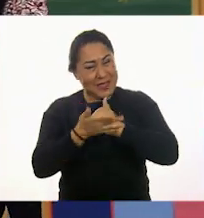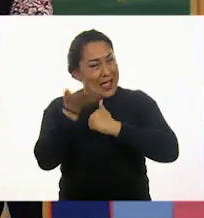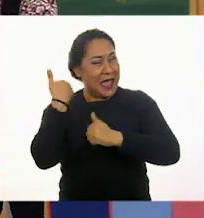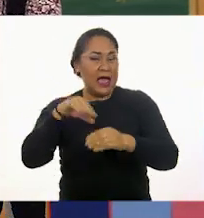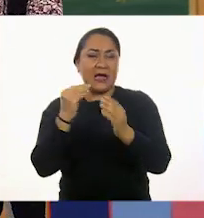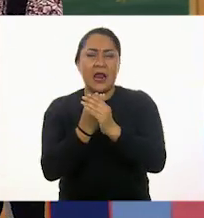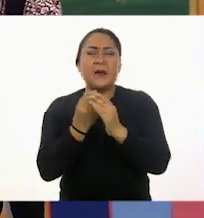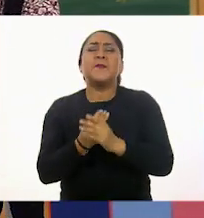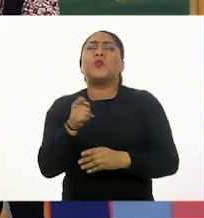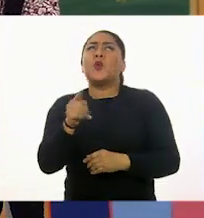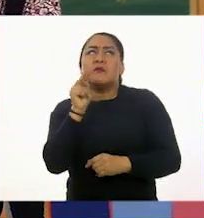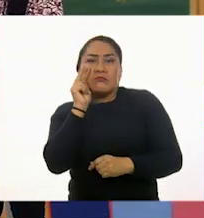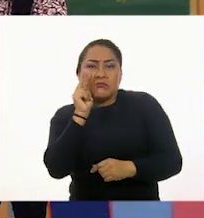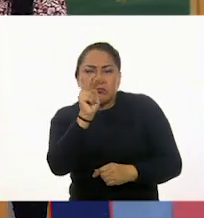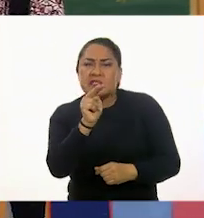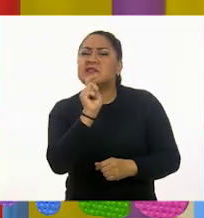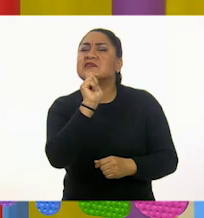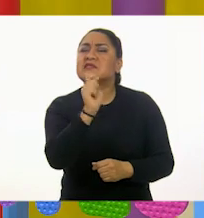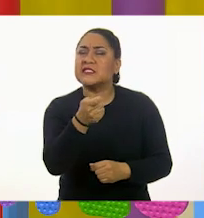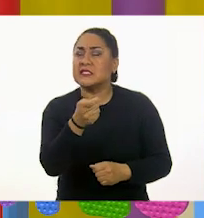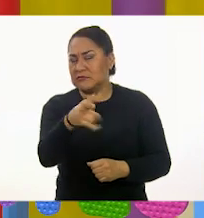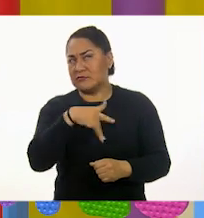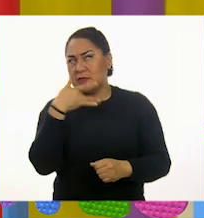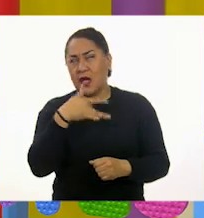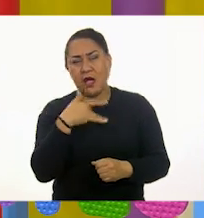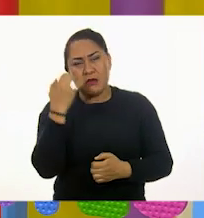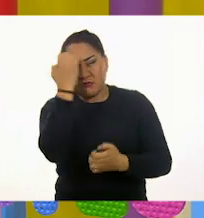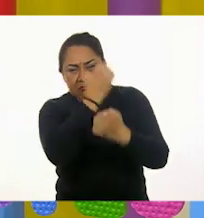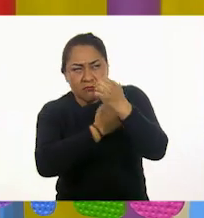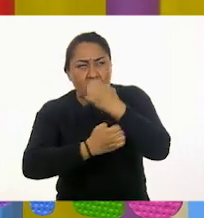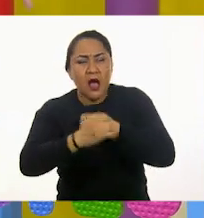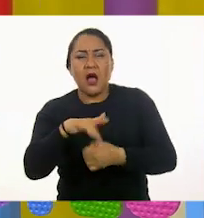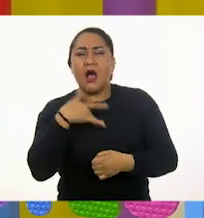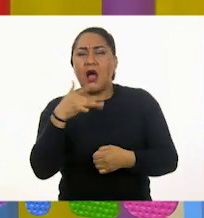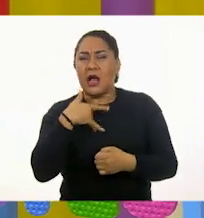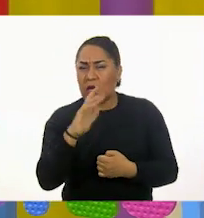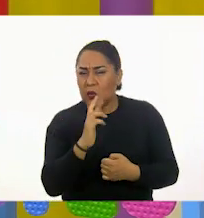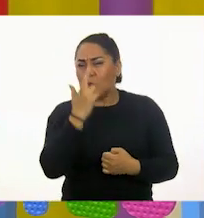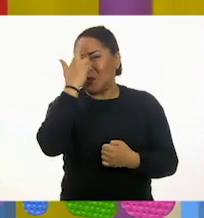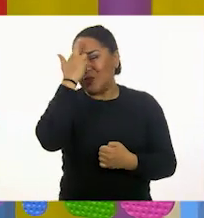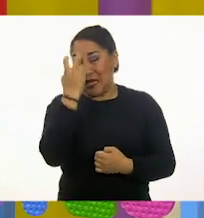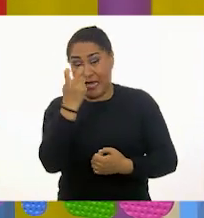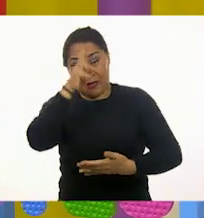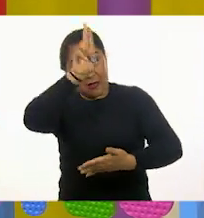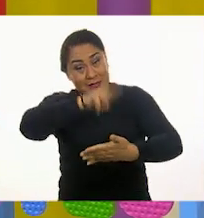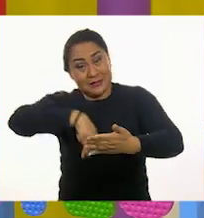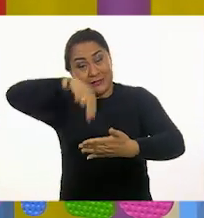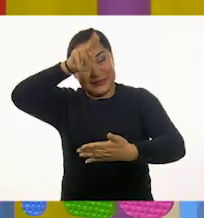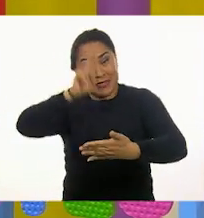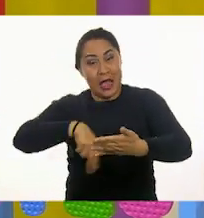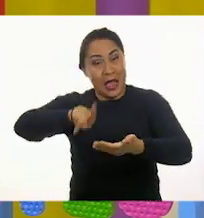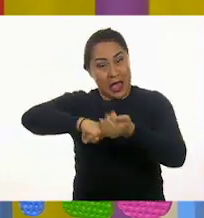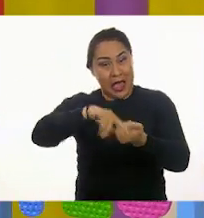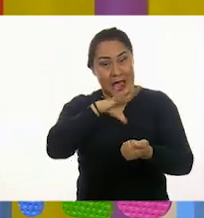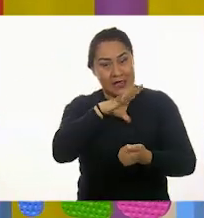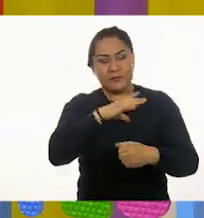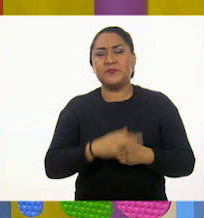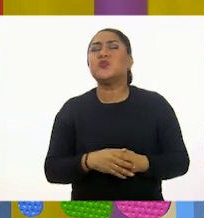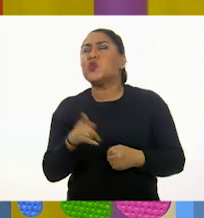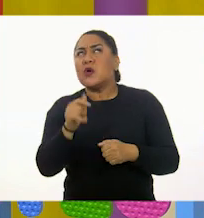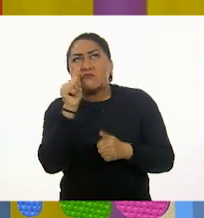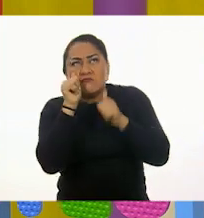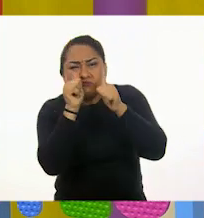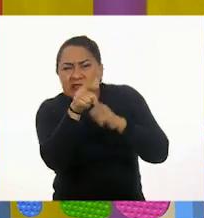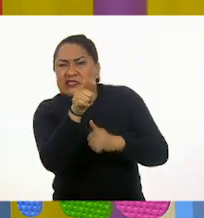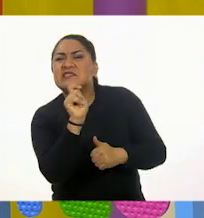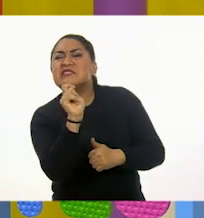¿qué podemos observar? Vamos a analizar un poco, a recordar esta pintura, este mural que tenemos aquí. ¿Qué observamos